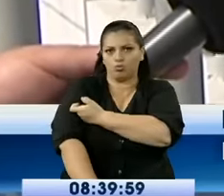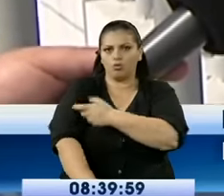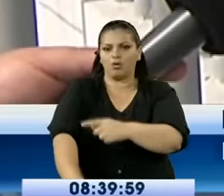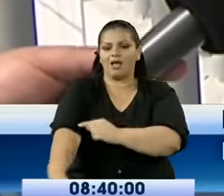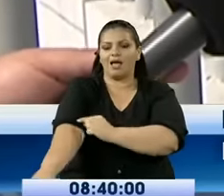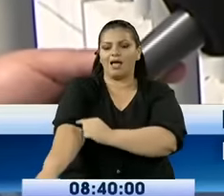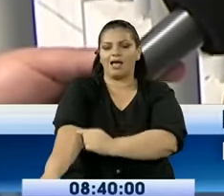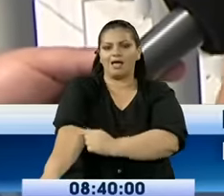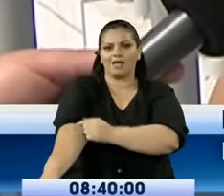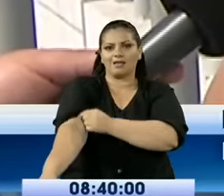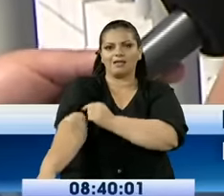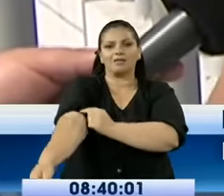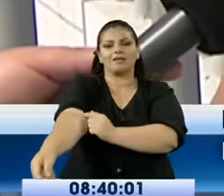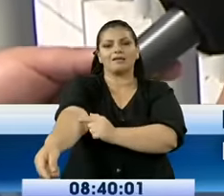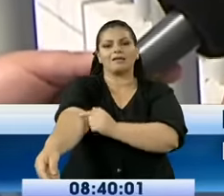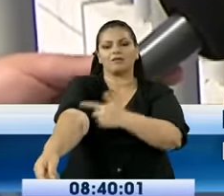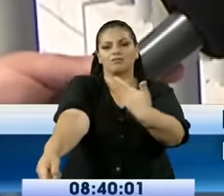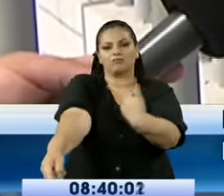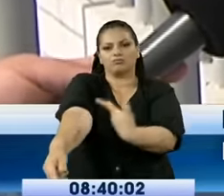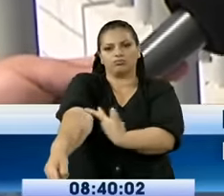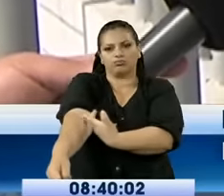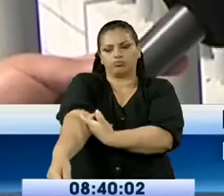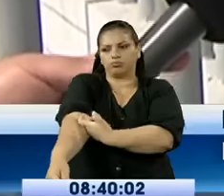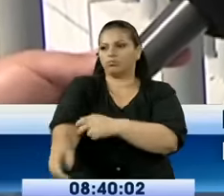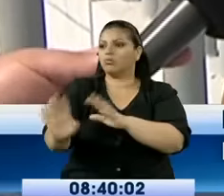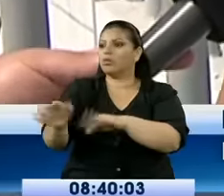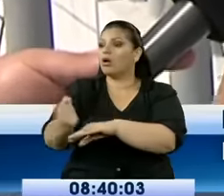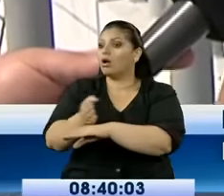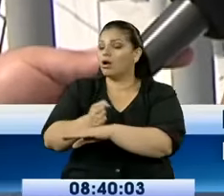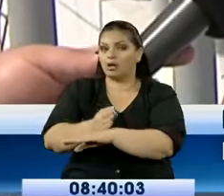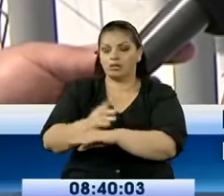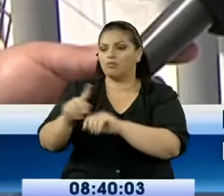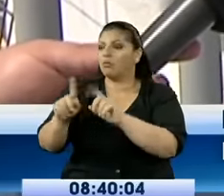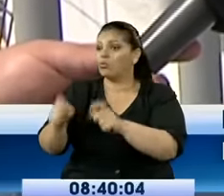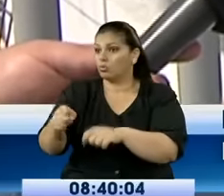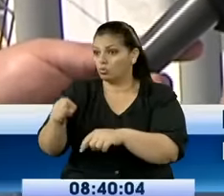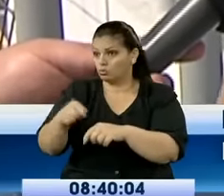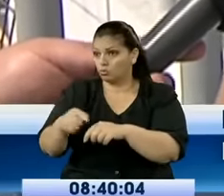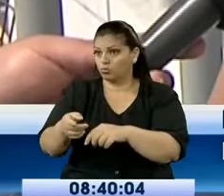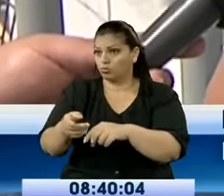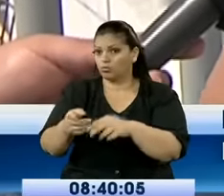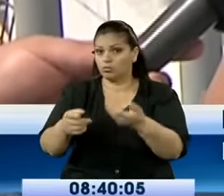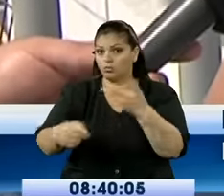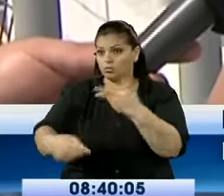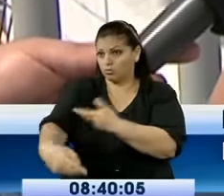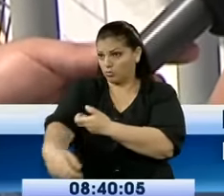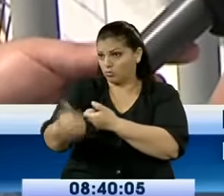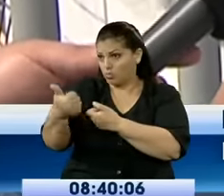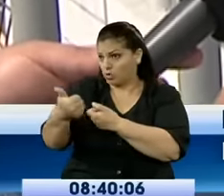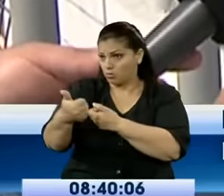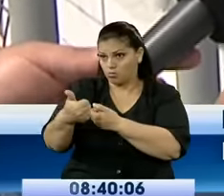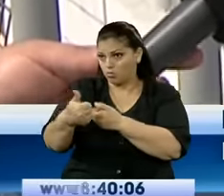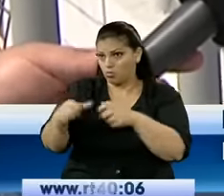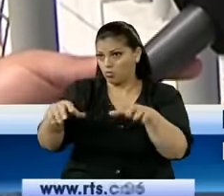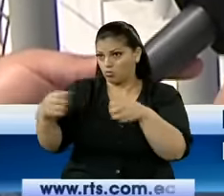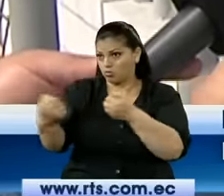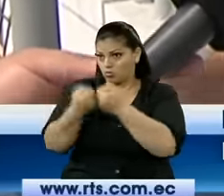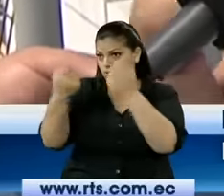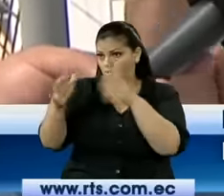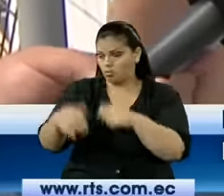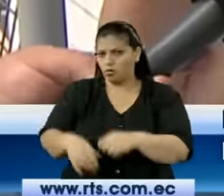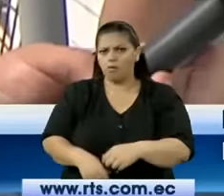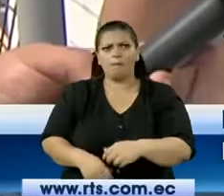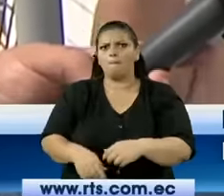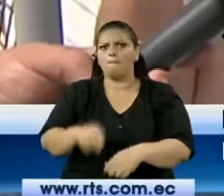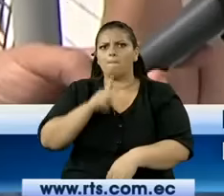preguntar si era alérgico, sin hacer la muestra que si era alérgico, nada. Cuando mi hijo ya reacciona, convulsiona,